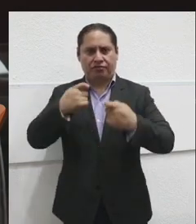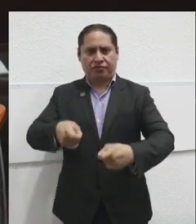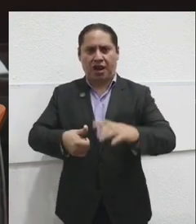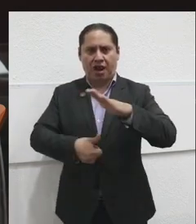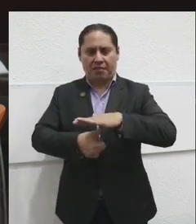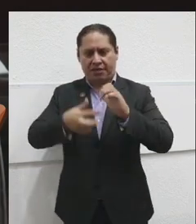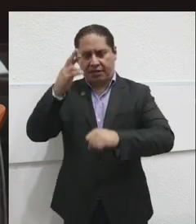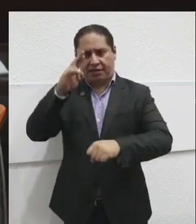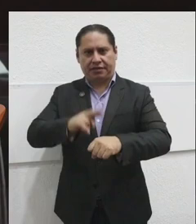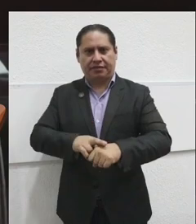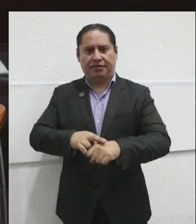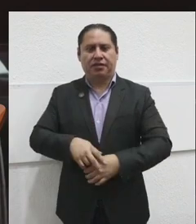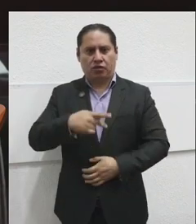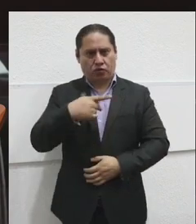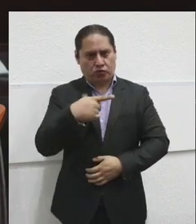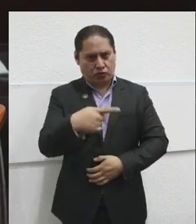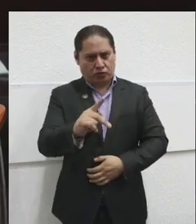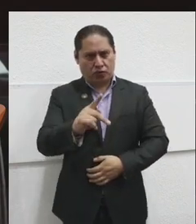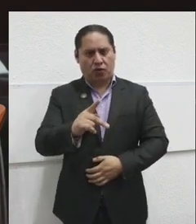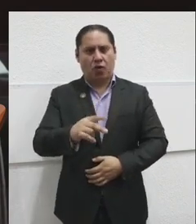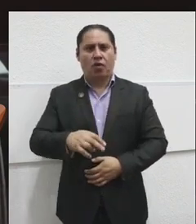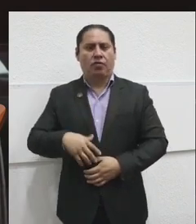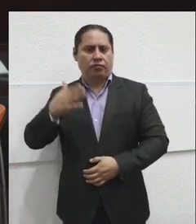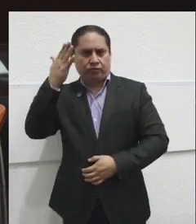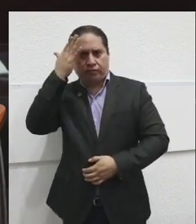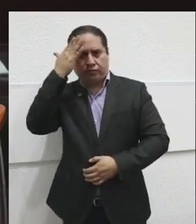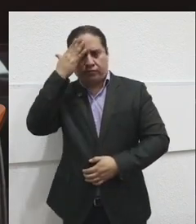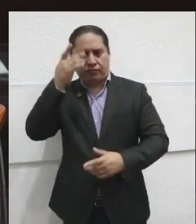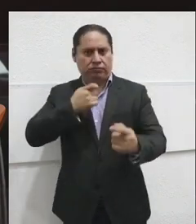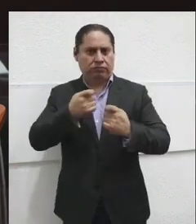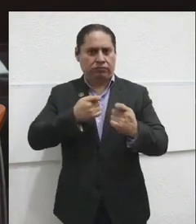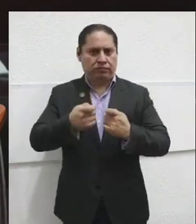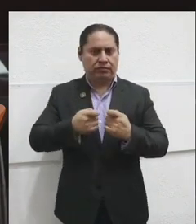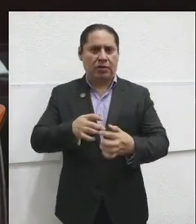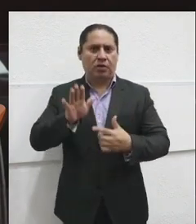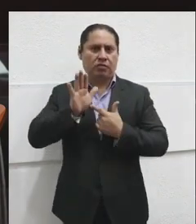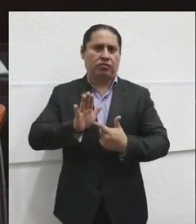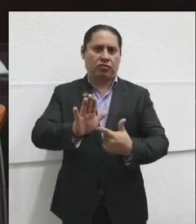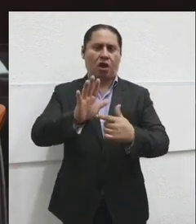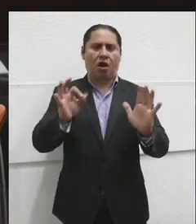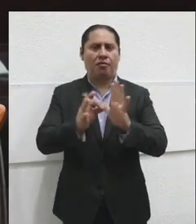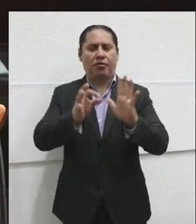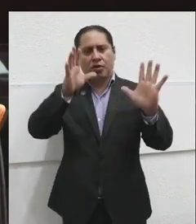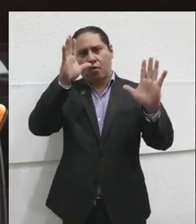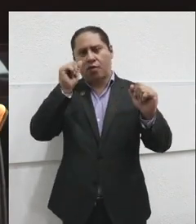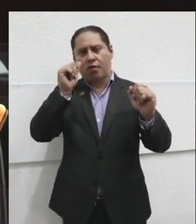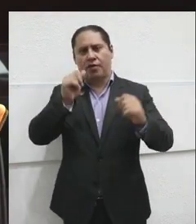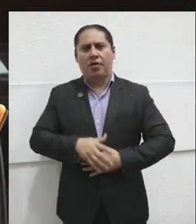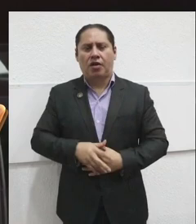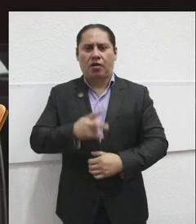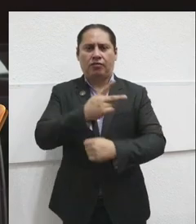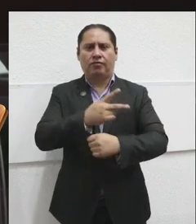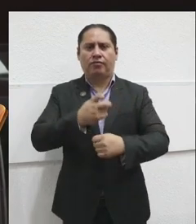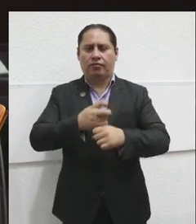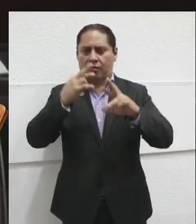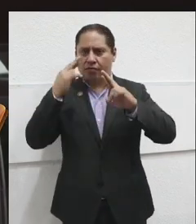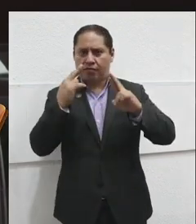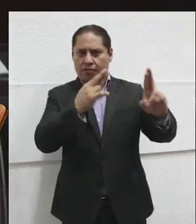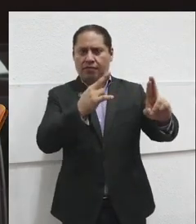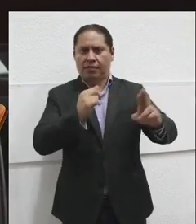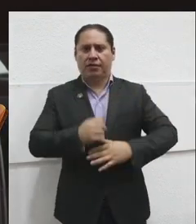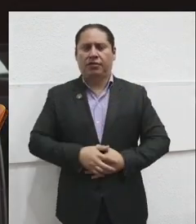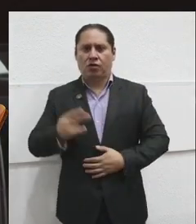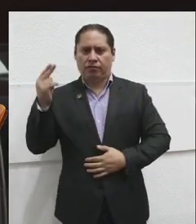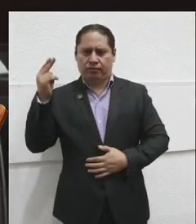mesa directiva que usted dignamente preside la proposición con punto de acuerdo que se exhorta respetuosamente